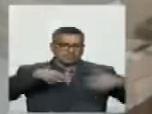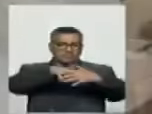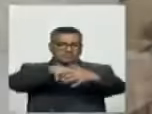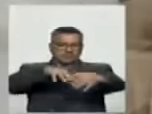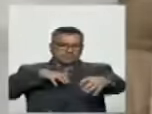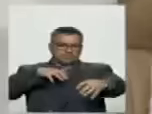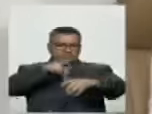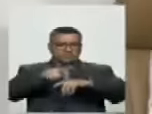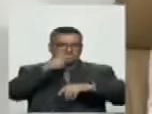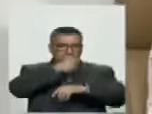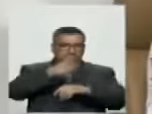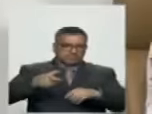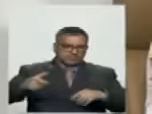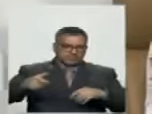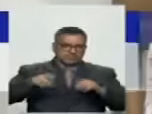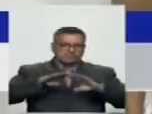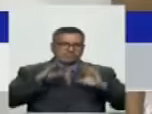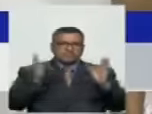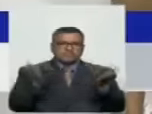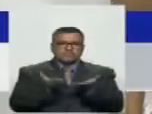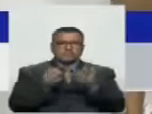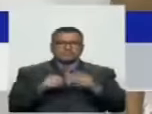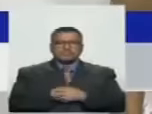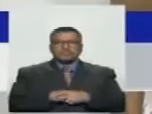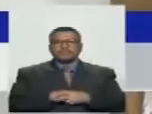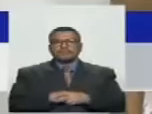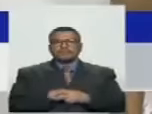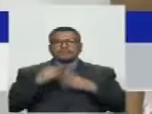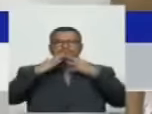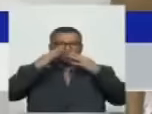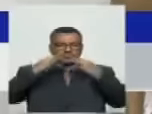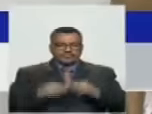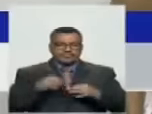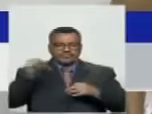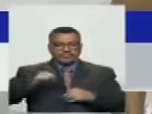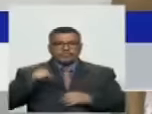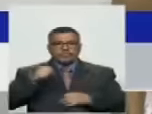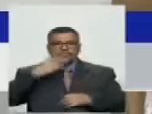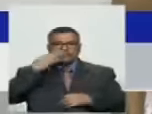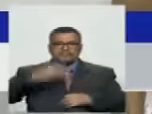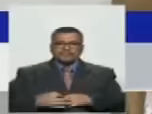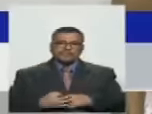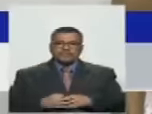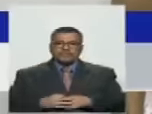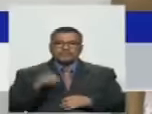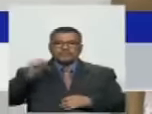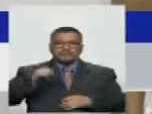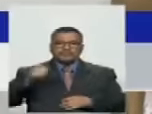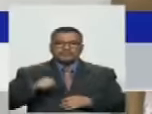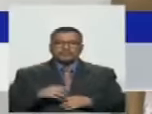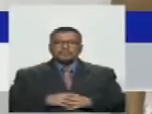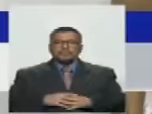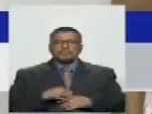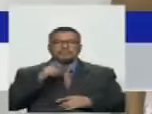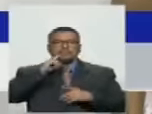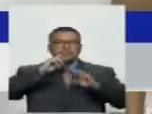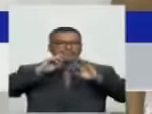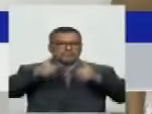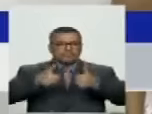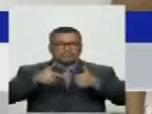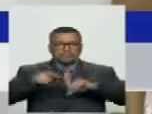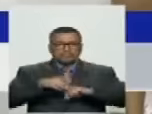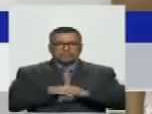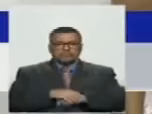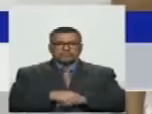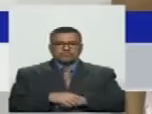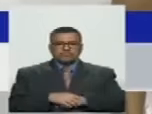mayorías de la población del planeta. Eso sí es verdad. Y es verdad desde un principio